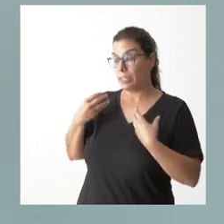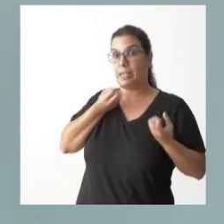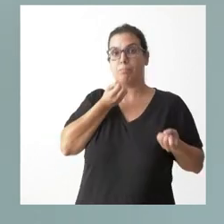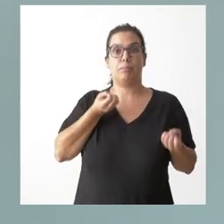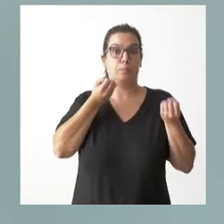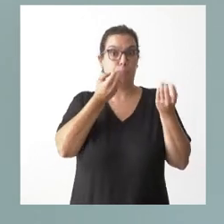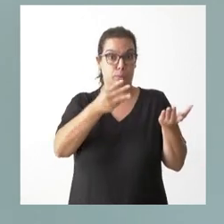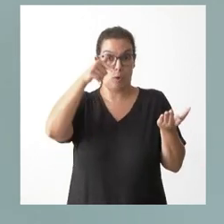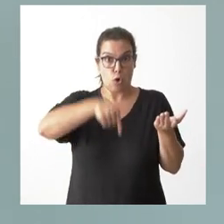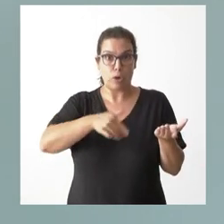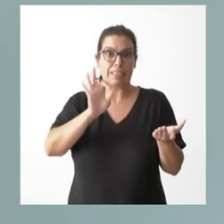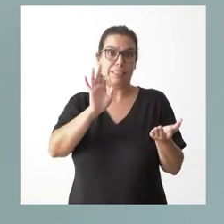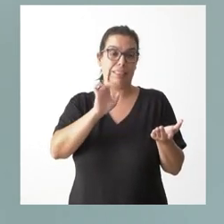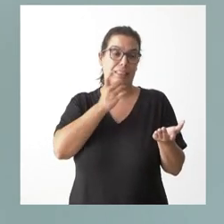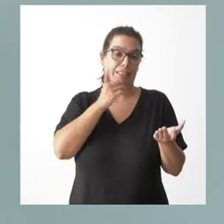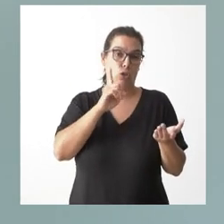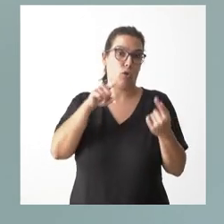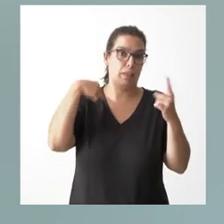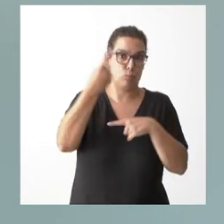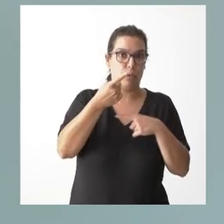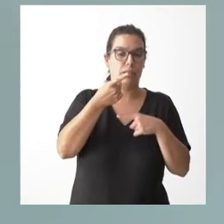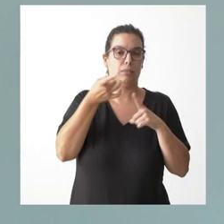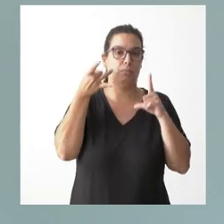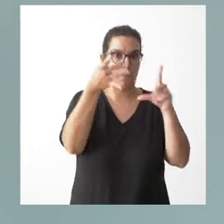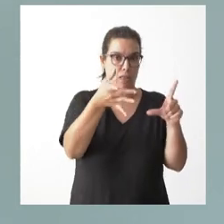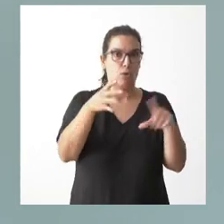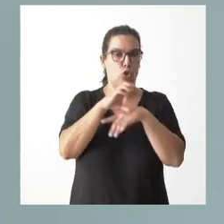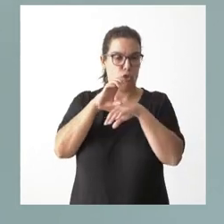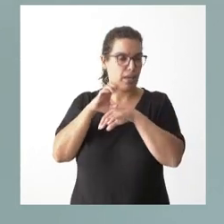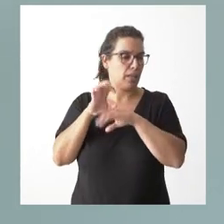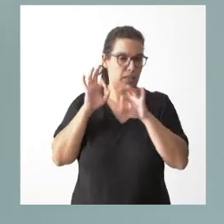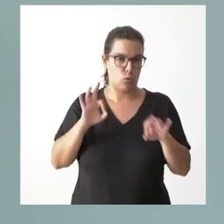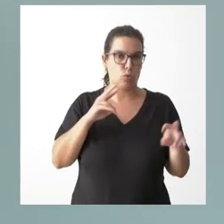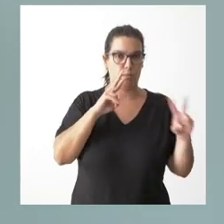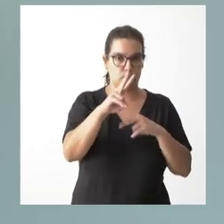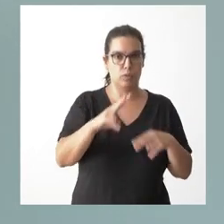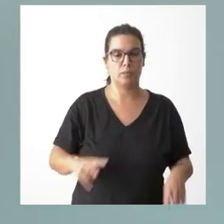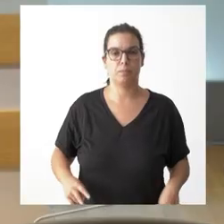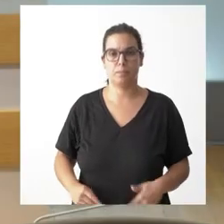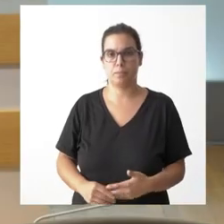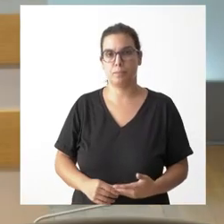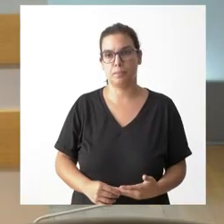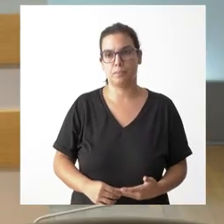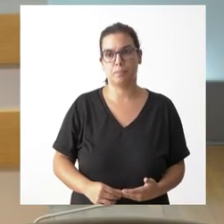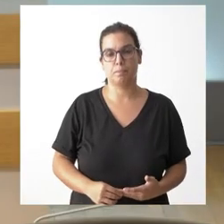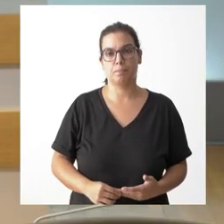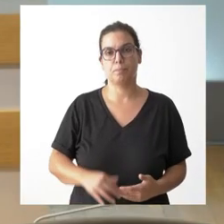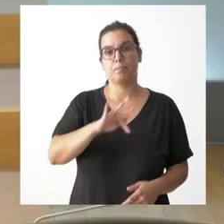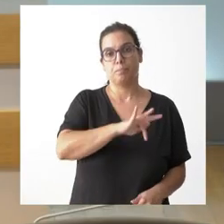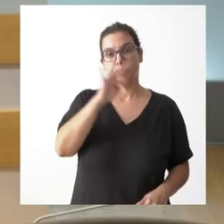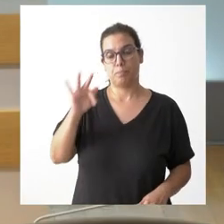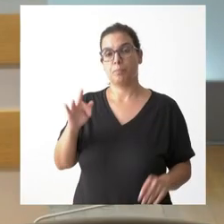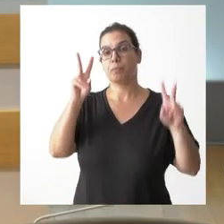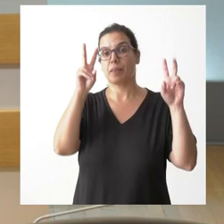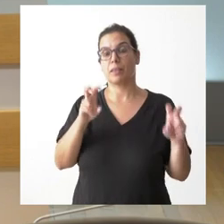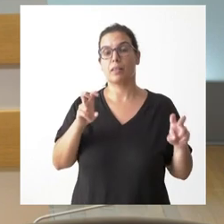la puedo señalar y si no, pues lógicamente la Consejería estará a su disposición para poder ofrecérsela. Sí, respecto a las